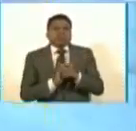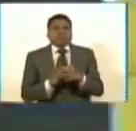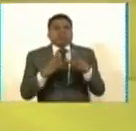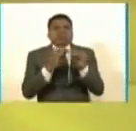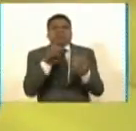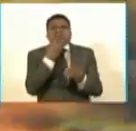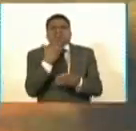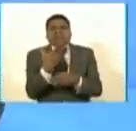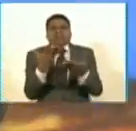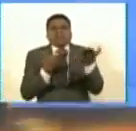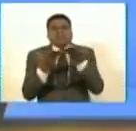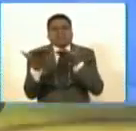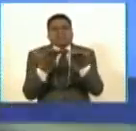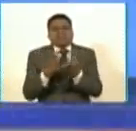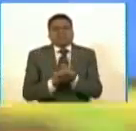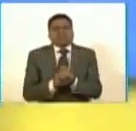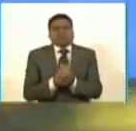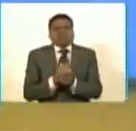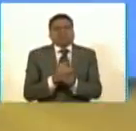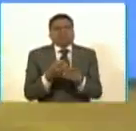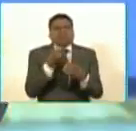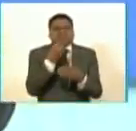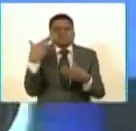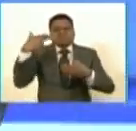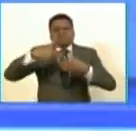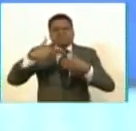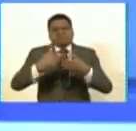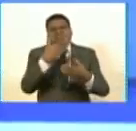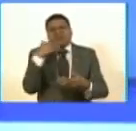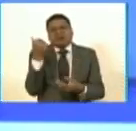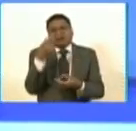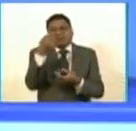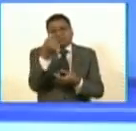buen servicio obviamente la mejor gasolina al mejor precio internacional para hacer